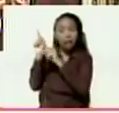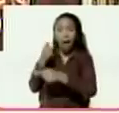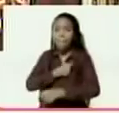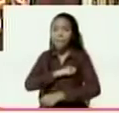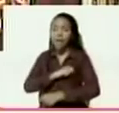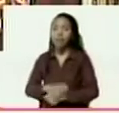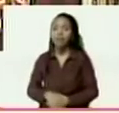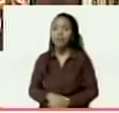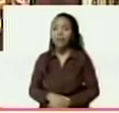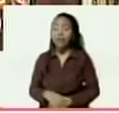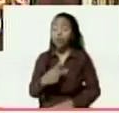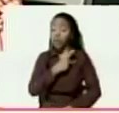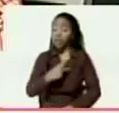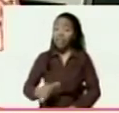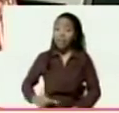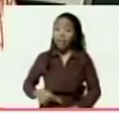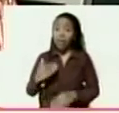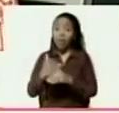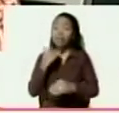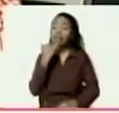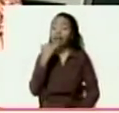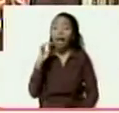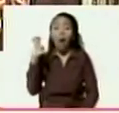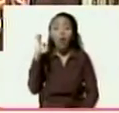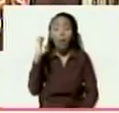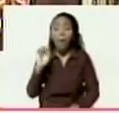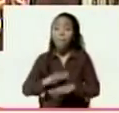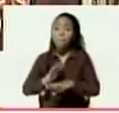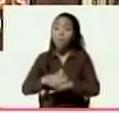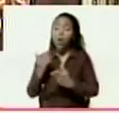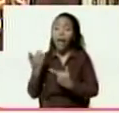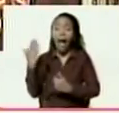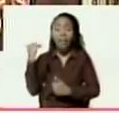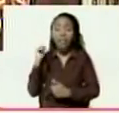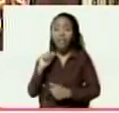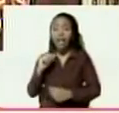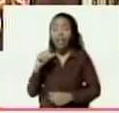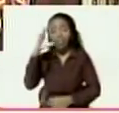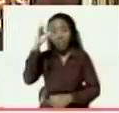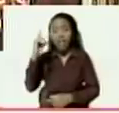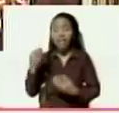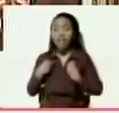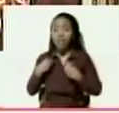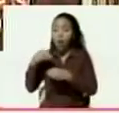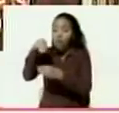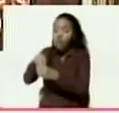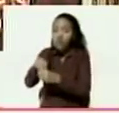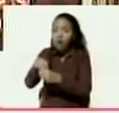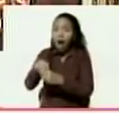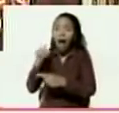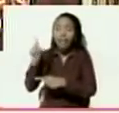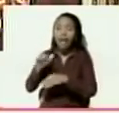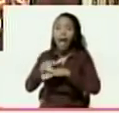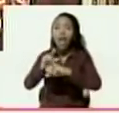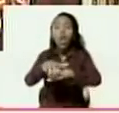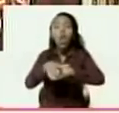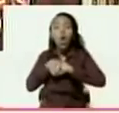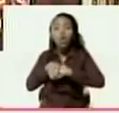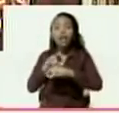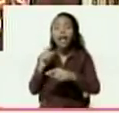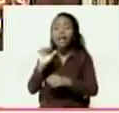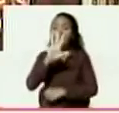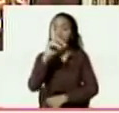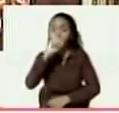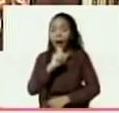nuestra vicepresidenta casi europea, porque Delcy vivió 6 años en Londres y 5 años en